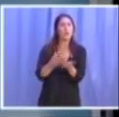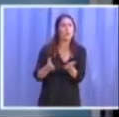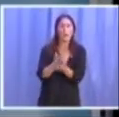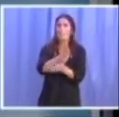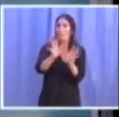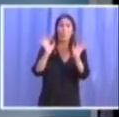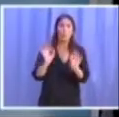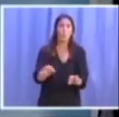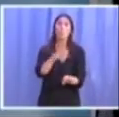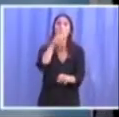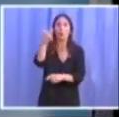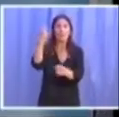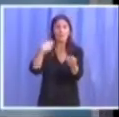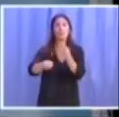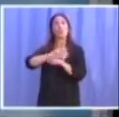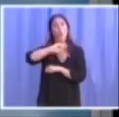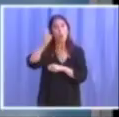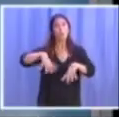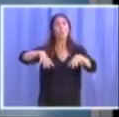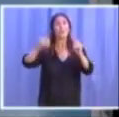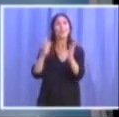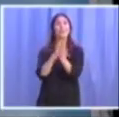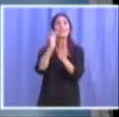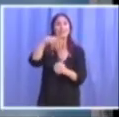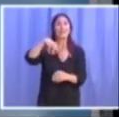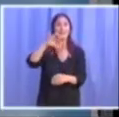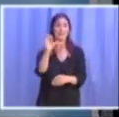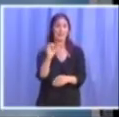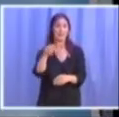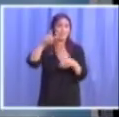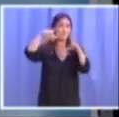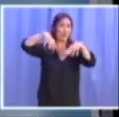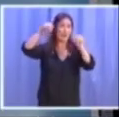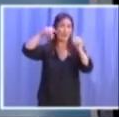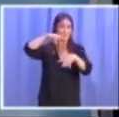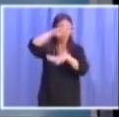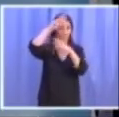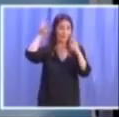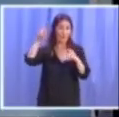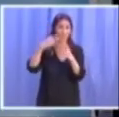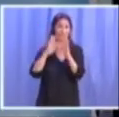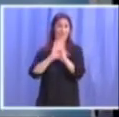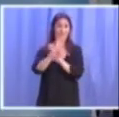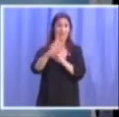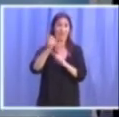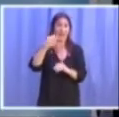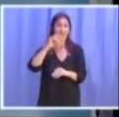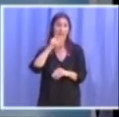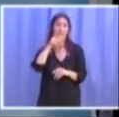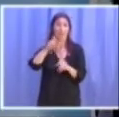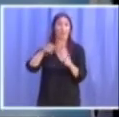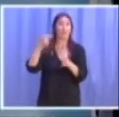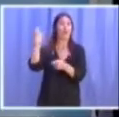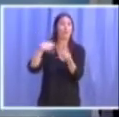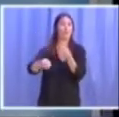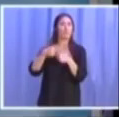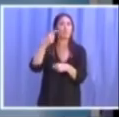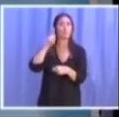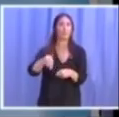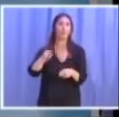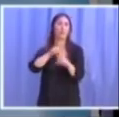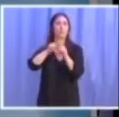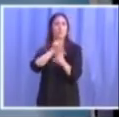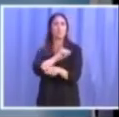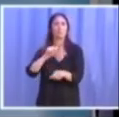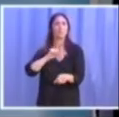porque también vendió un palacio, el de Santa Inés, el Palacio de los Olvidados, enfrente de Casa Ágreda, que era equipamiento municipal y hoy es un tablaco flamenco privado que